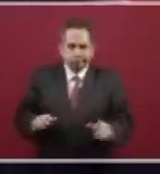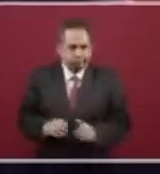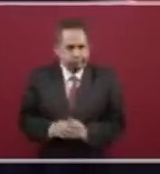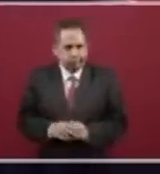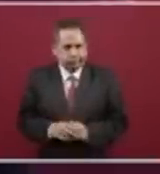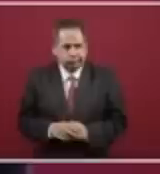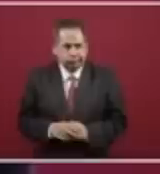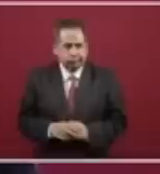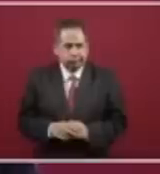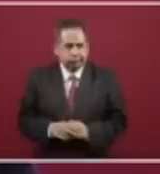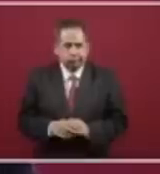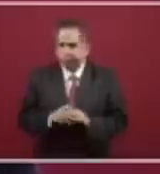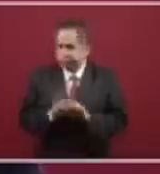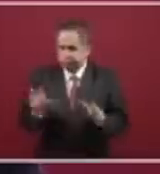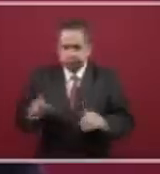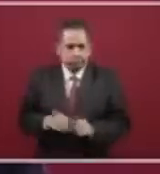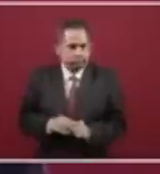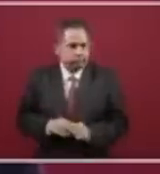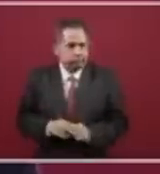los están